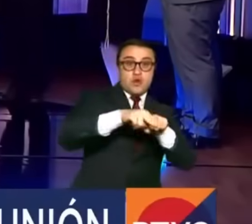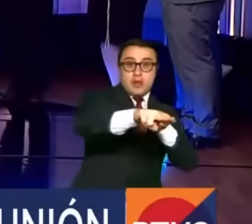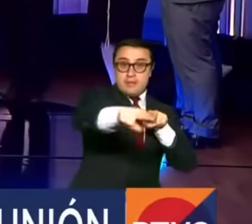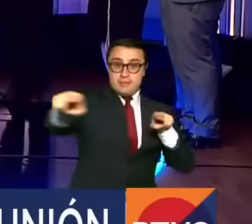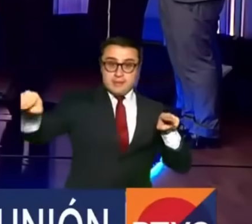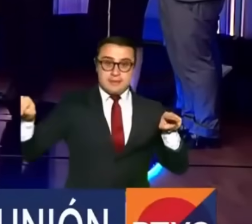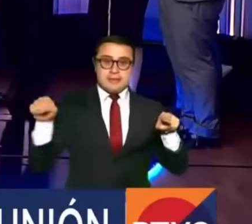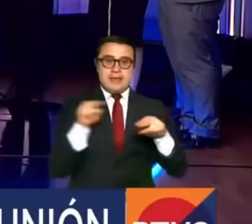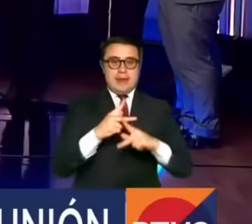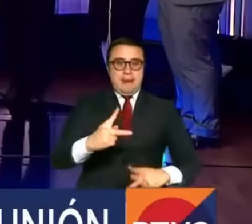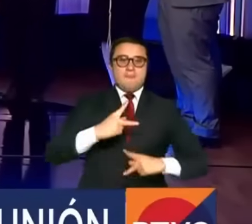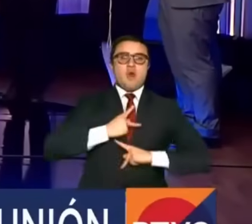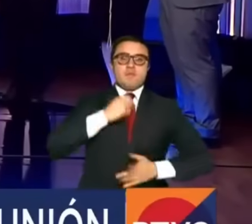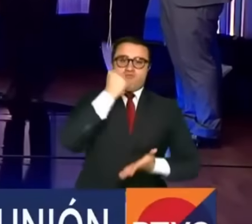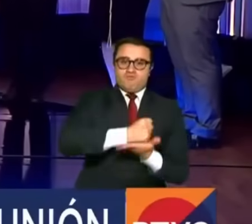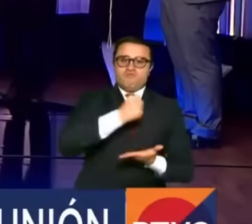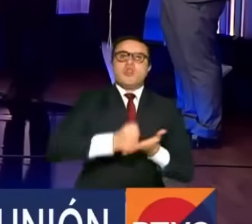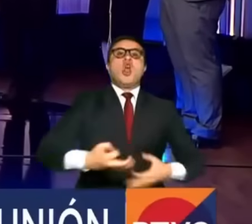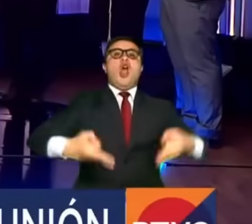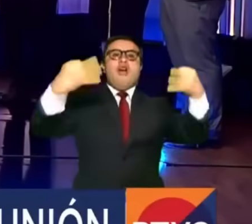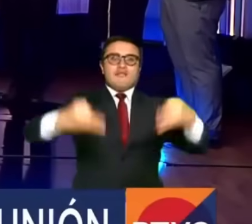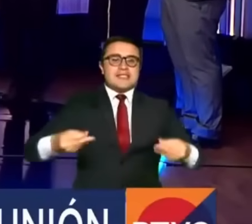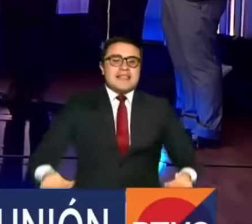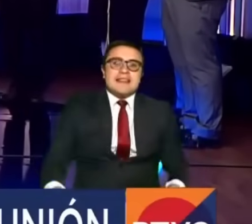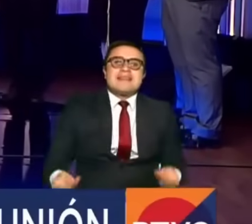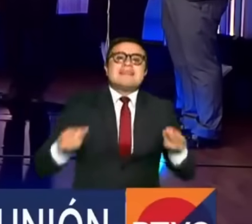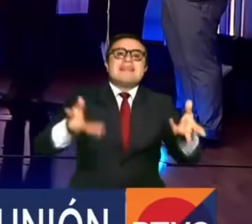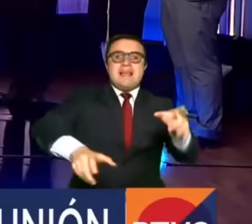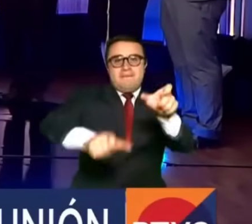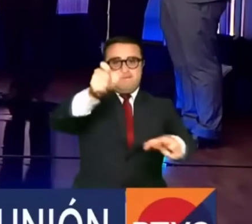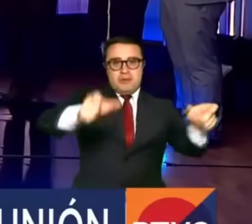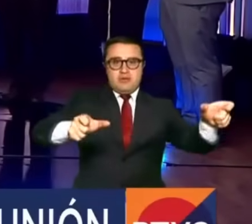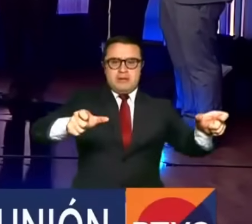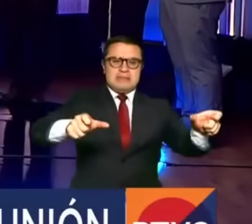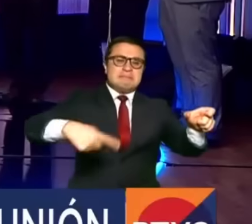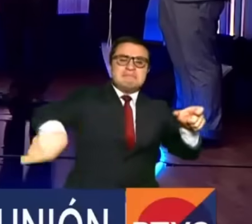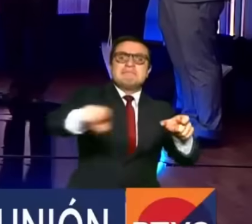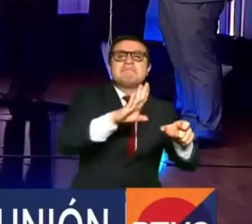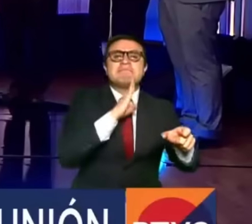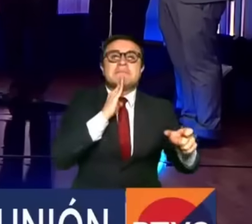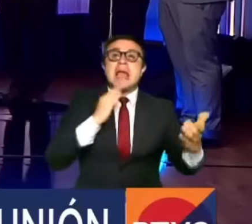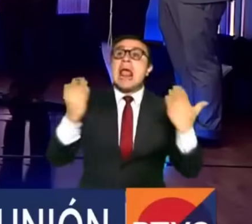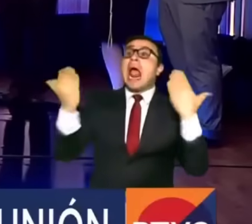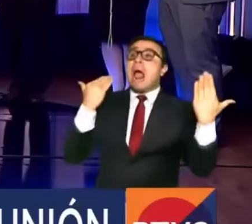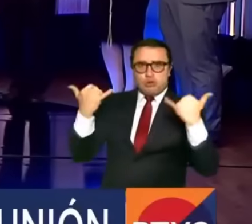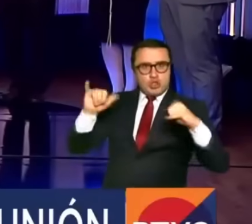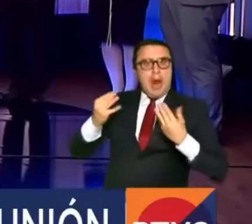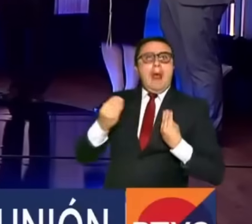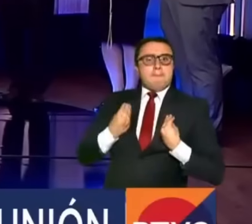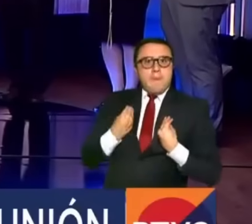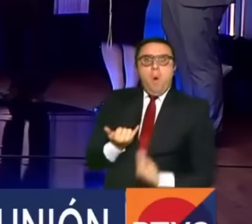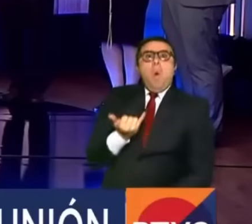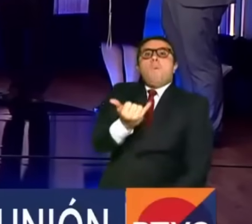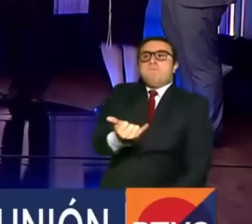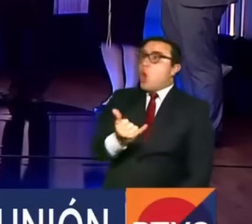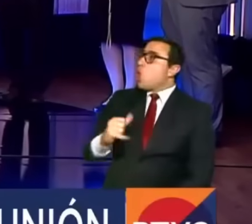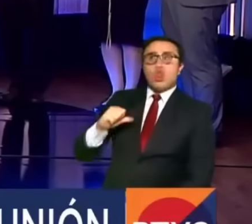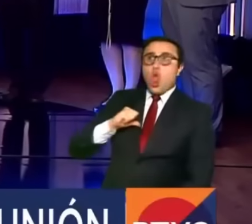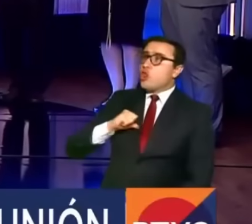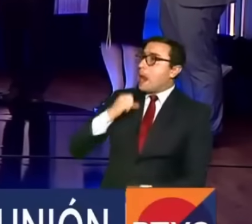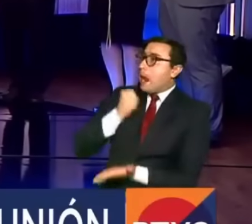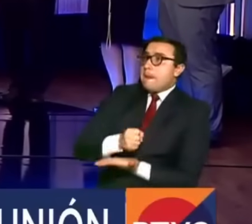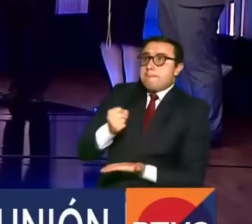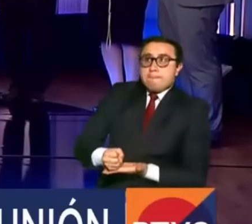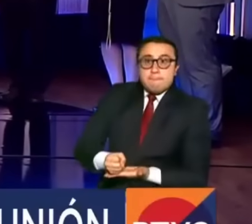es decir, de entregarle formalmente un título a gente campesina que ya está sobre la tierra, o a